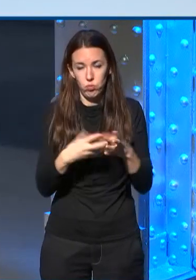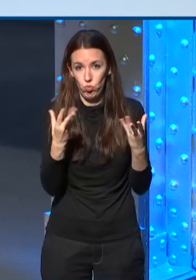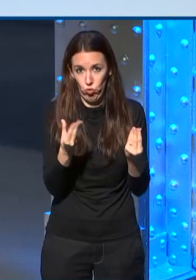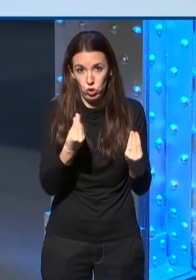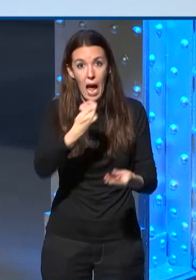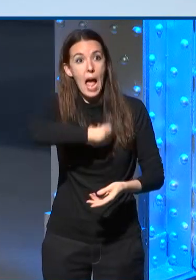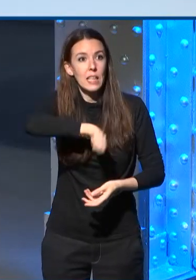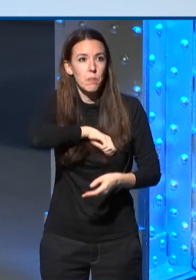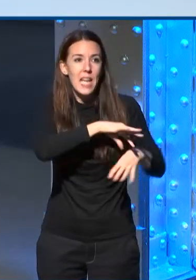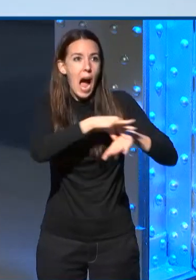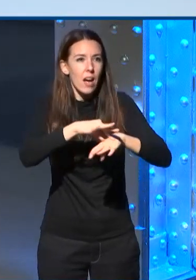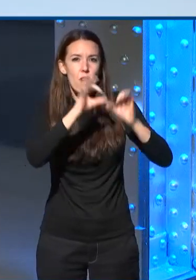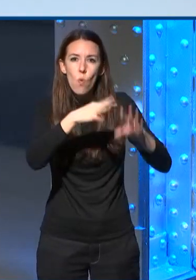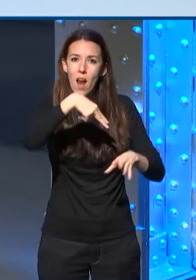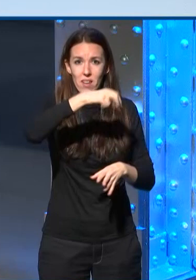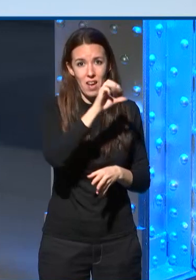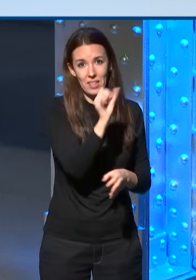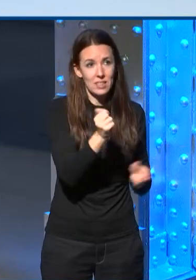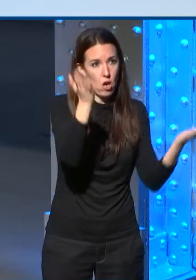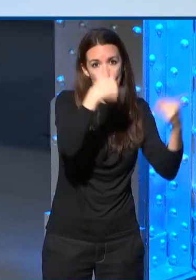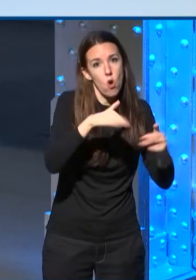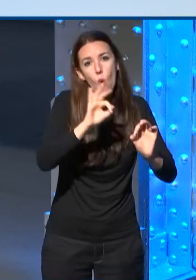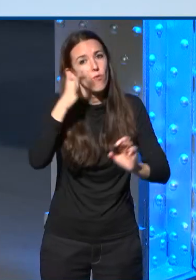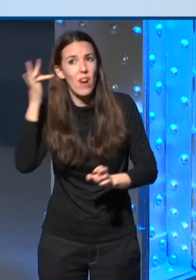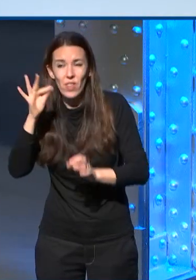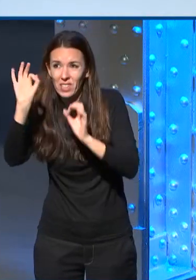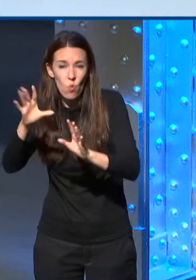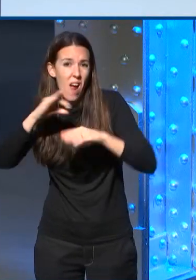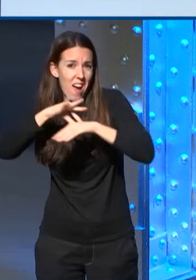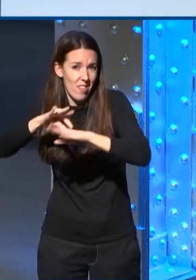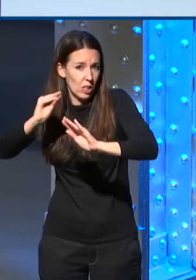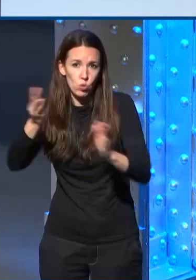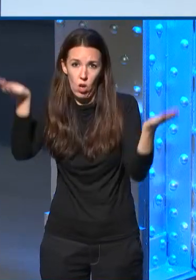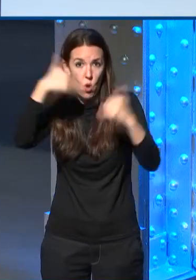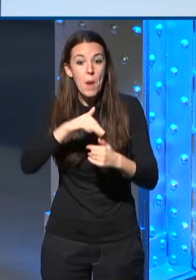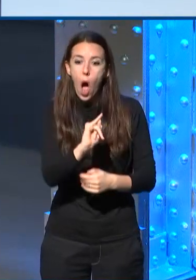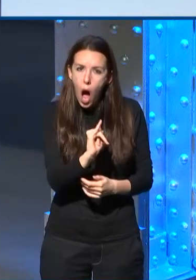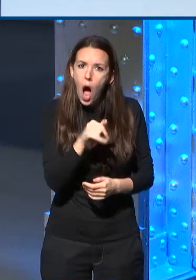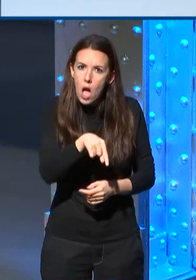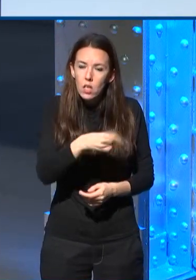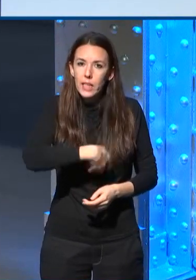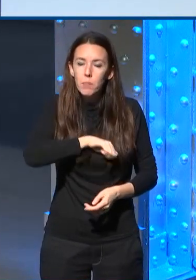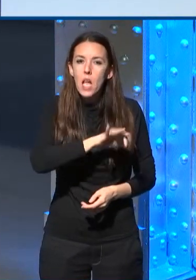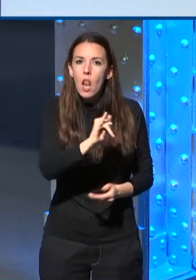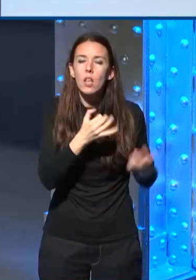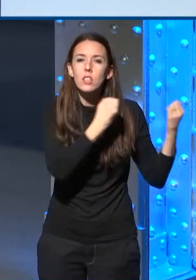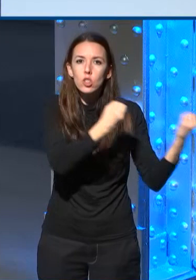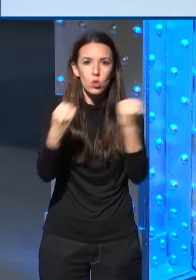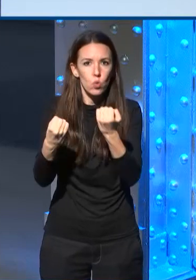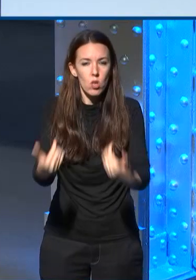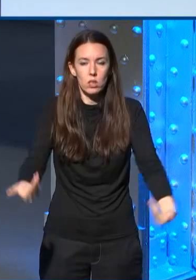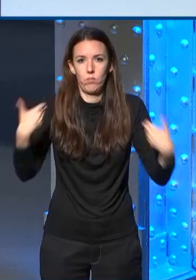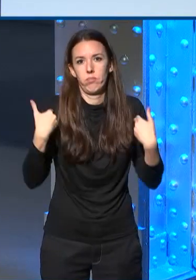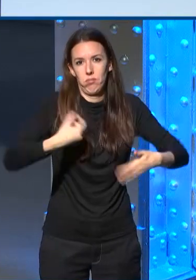una agencia tipo NASA o tipo la agencia francesa, pero tenemos una serie de instituciones que gestionan el